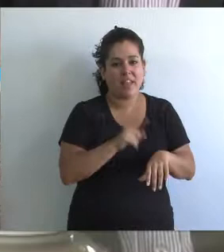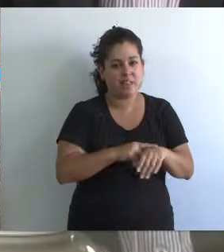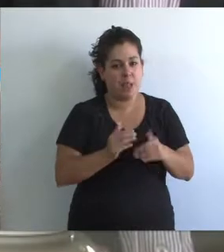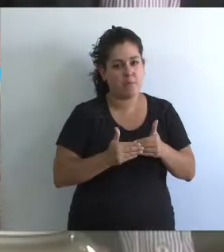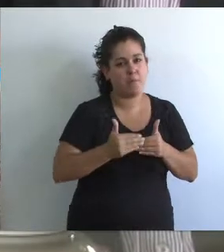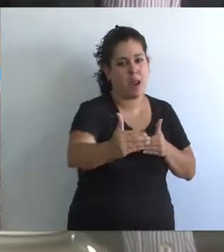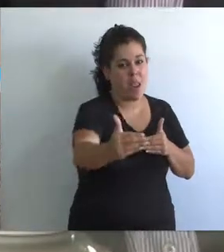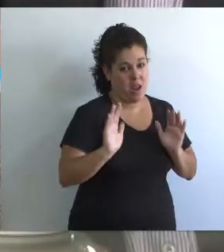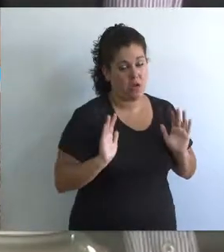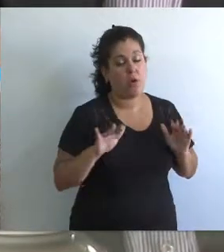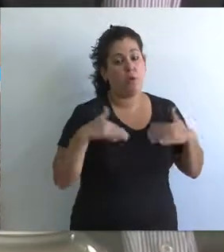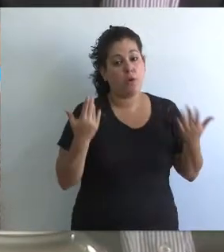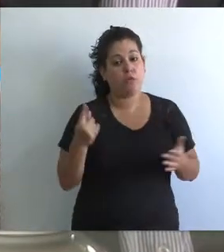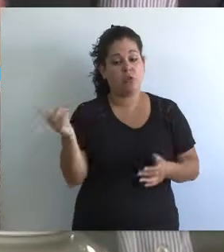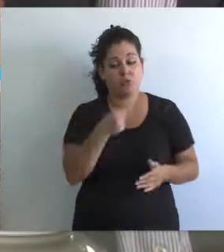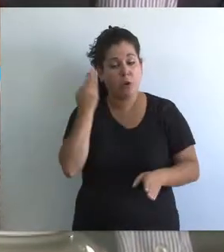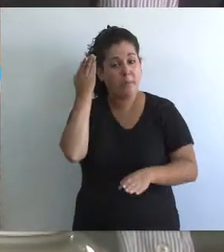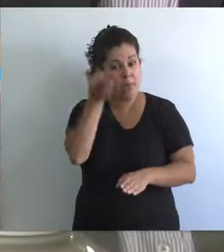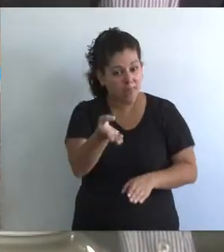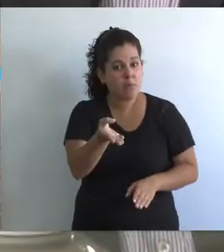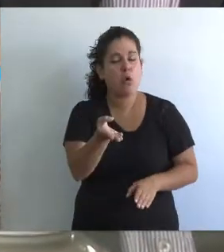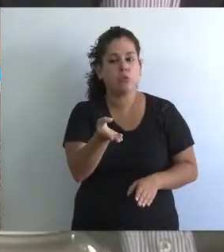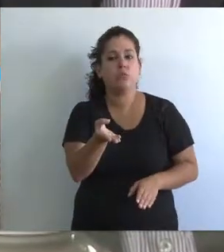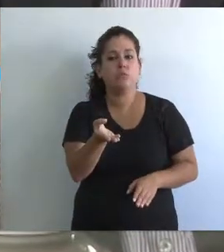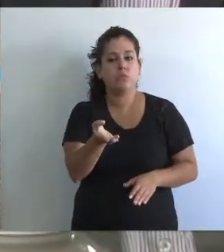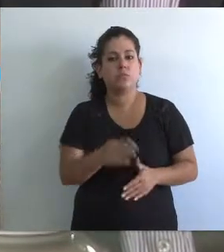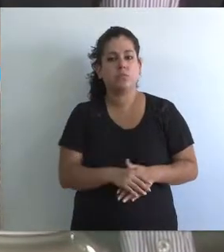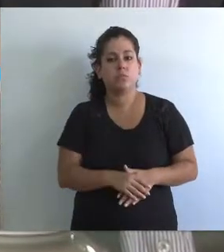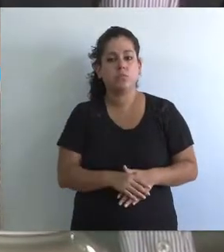tiempo de ese certificado. Entonces, lo que pedimos es que